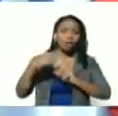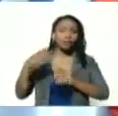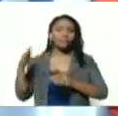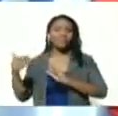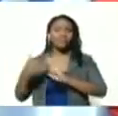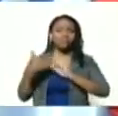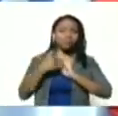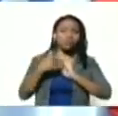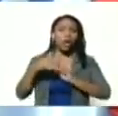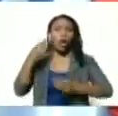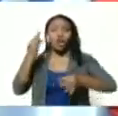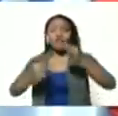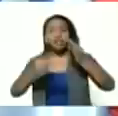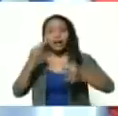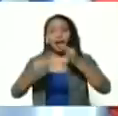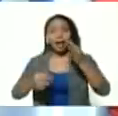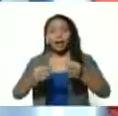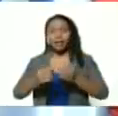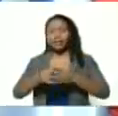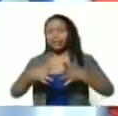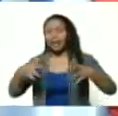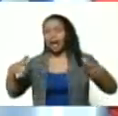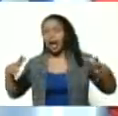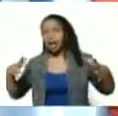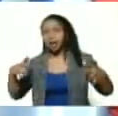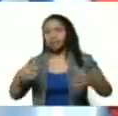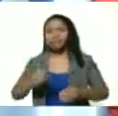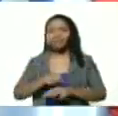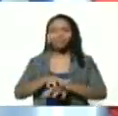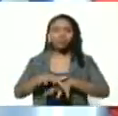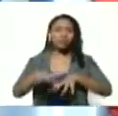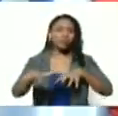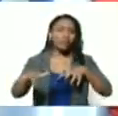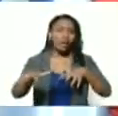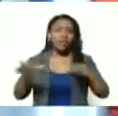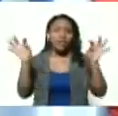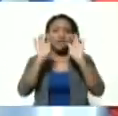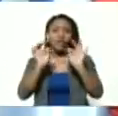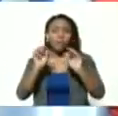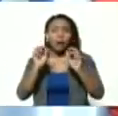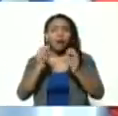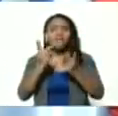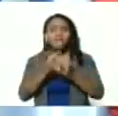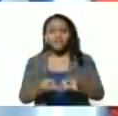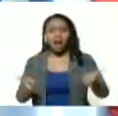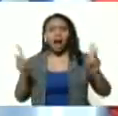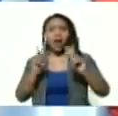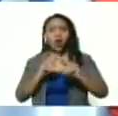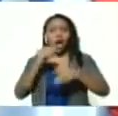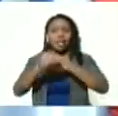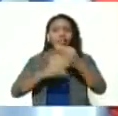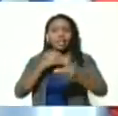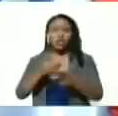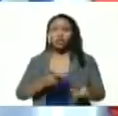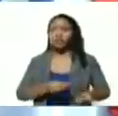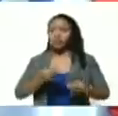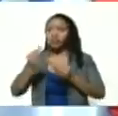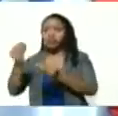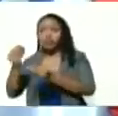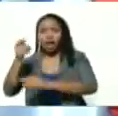fiscales, nuestros abogados, la gran mayoría, de manera valiente, llevando los casos a los